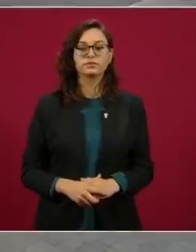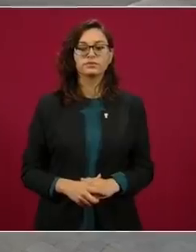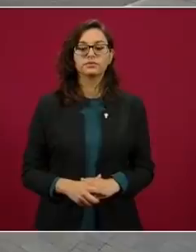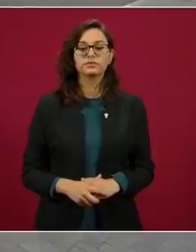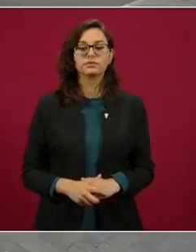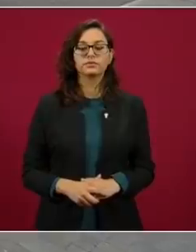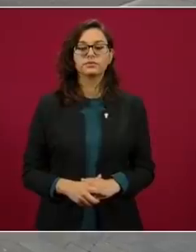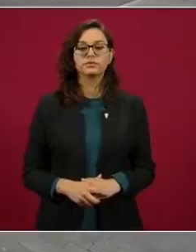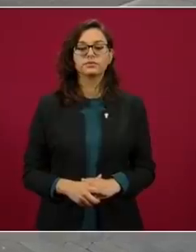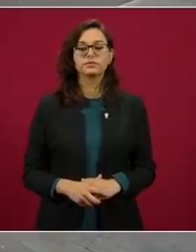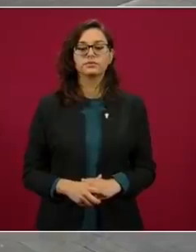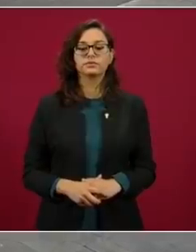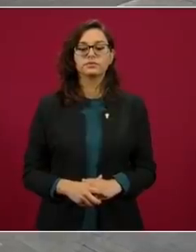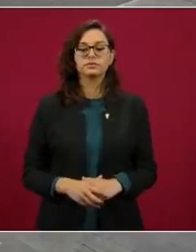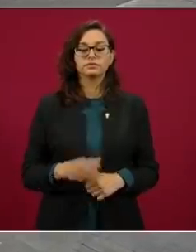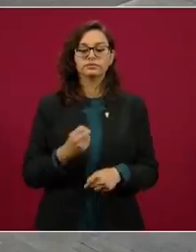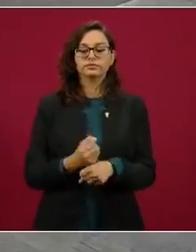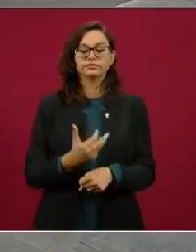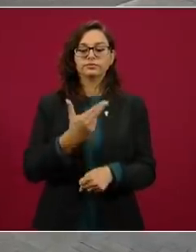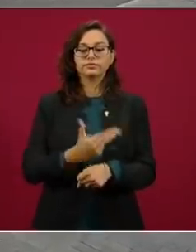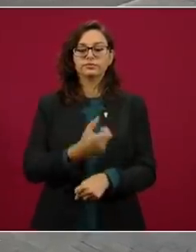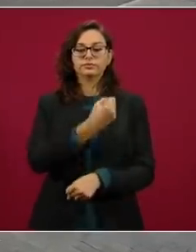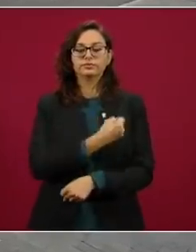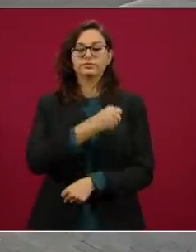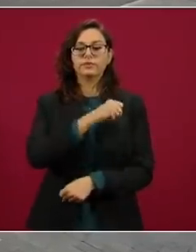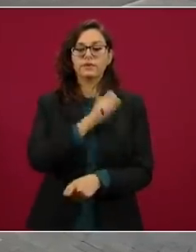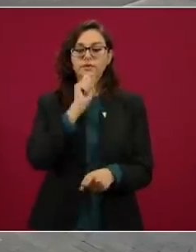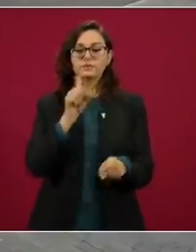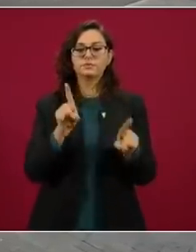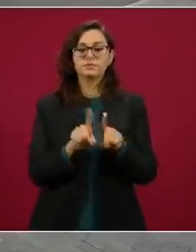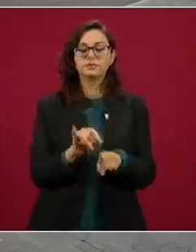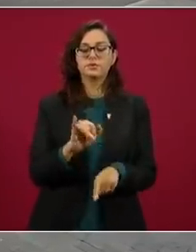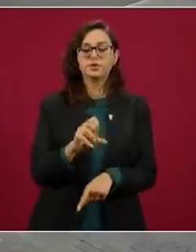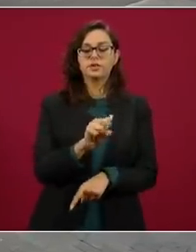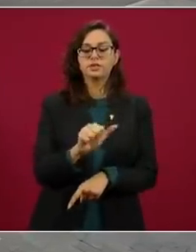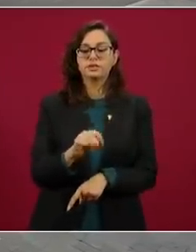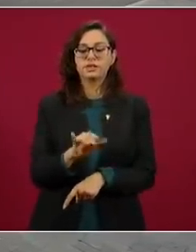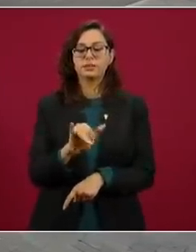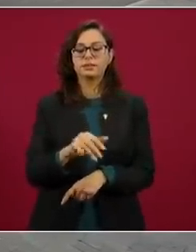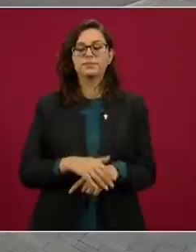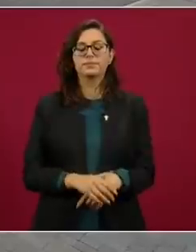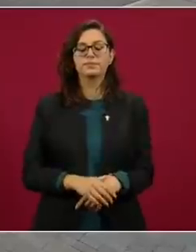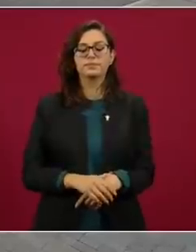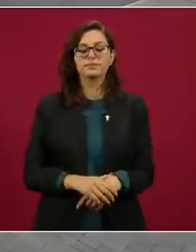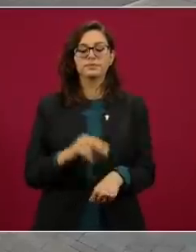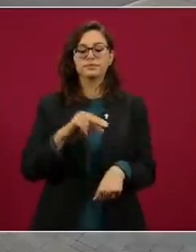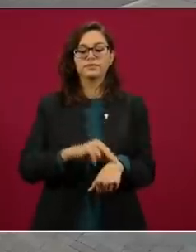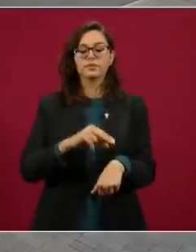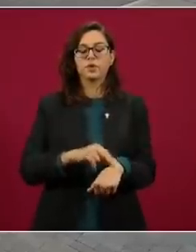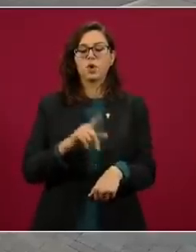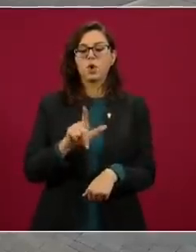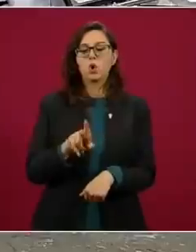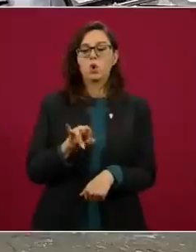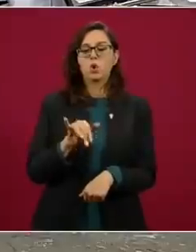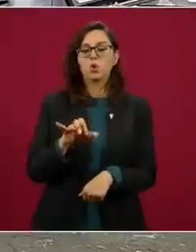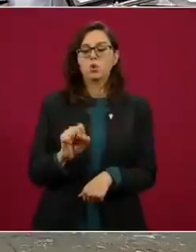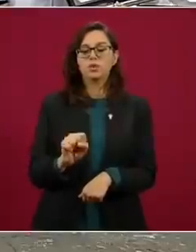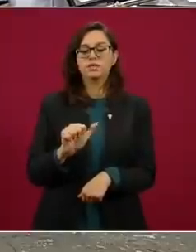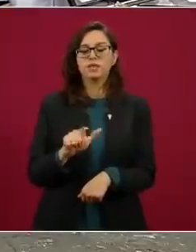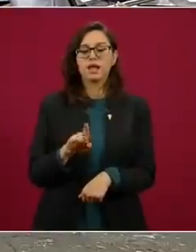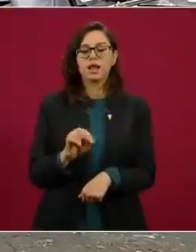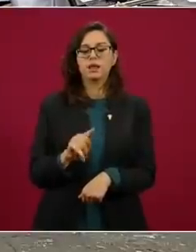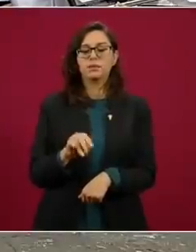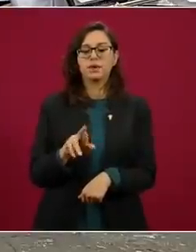de la secretaria de salud e instituto de salud para el bienestar médico nuestra alberto delgadillo pliego